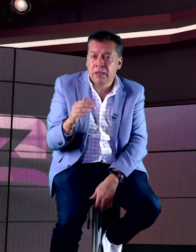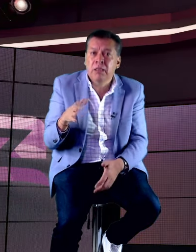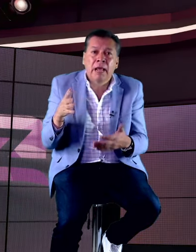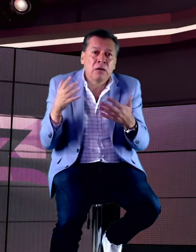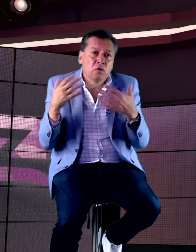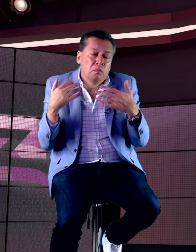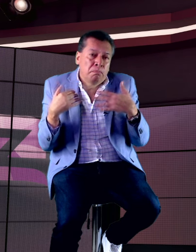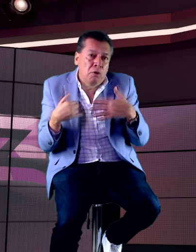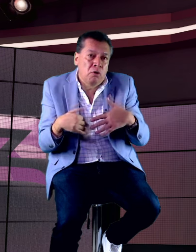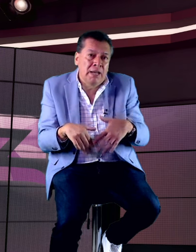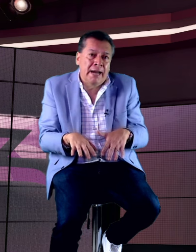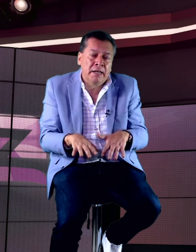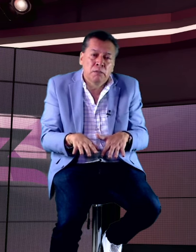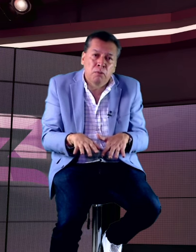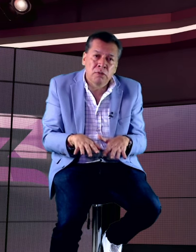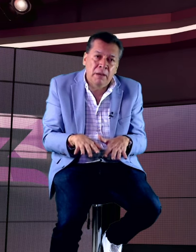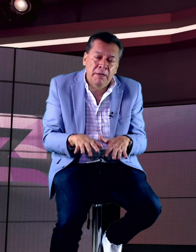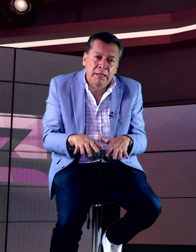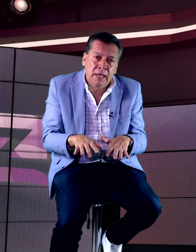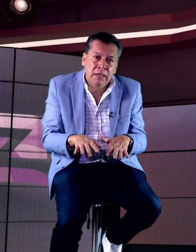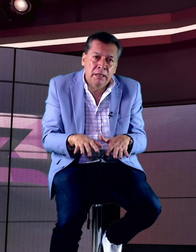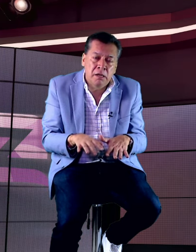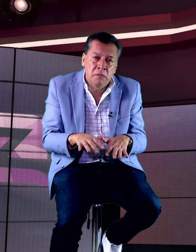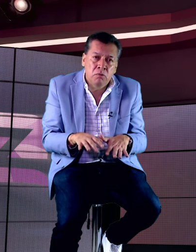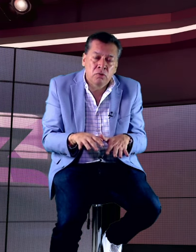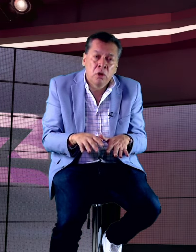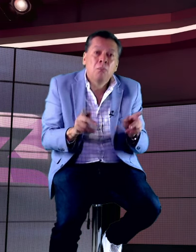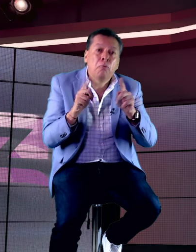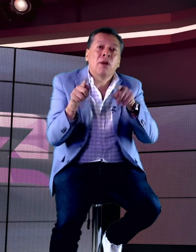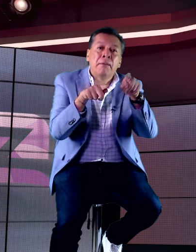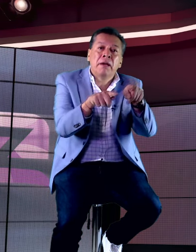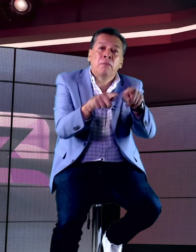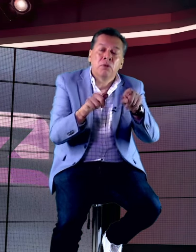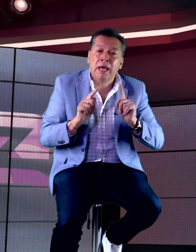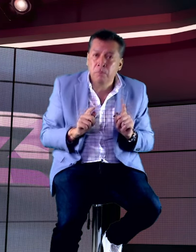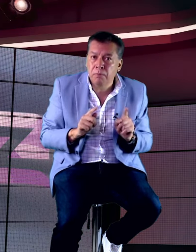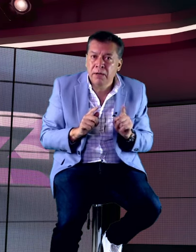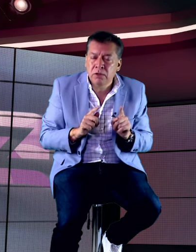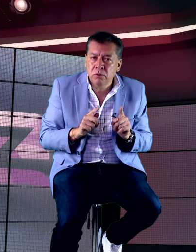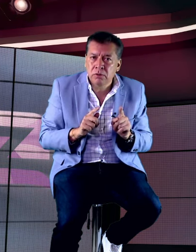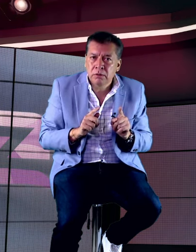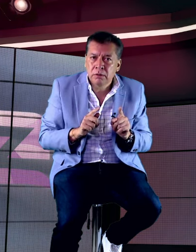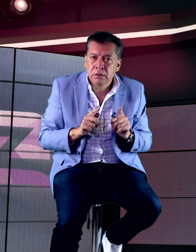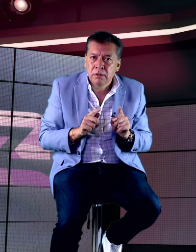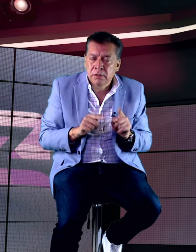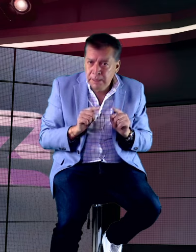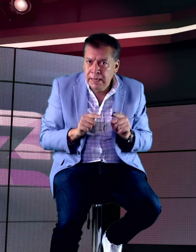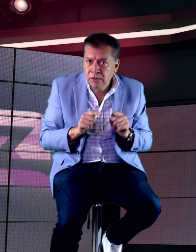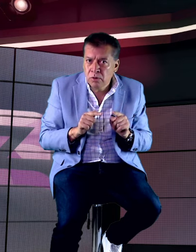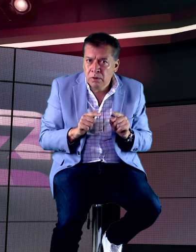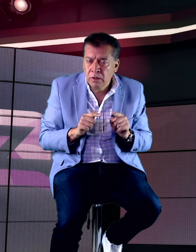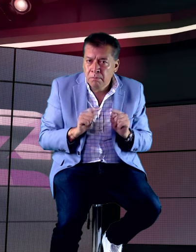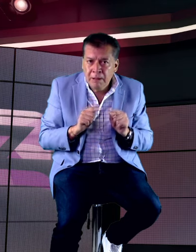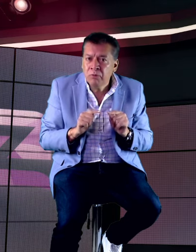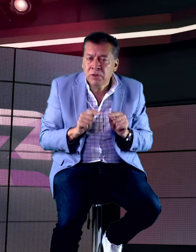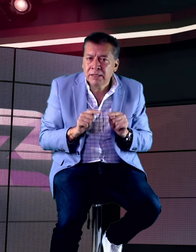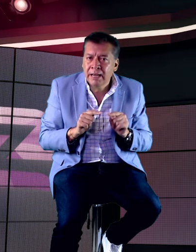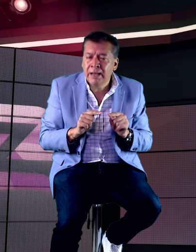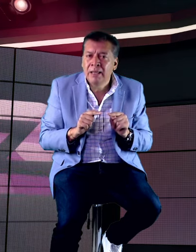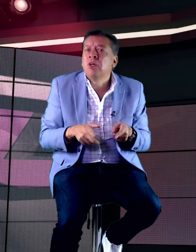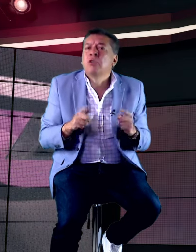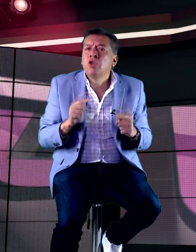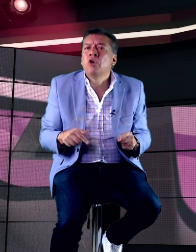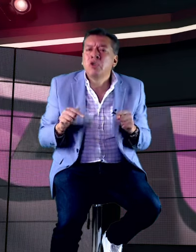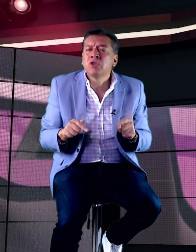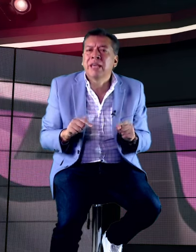eso quitarnos un poco de la responsabilidad que tenemos por haber votado por ellos Si eso vamos a